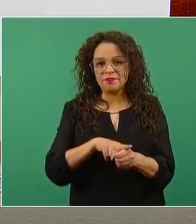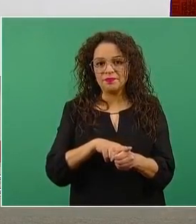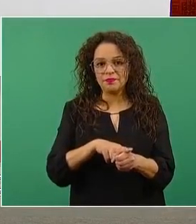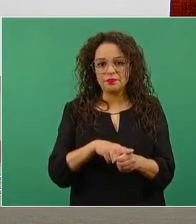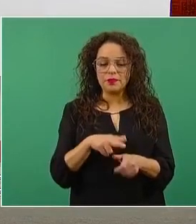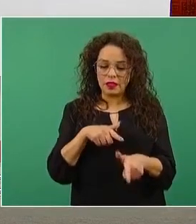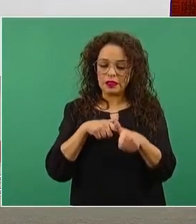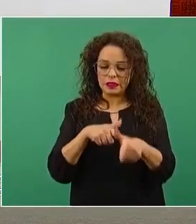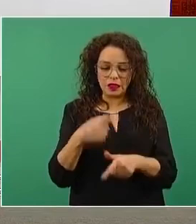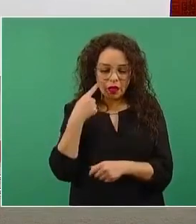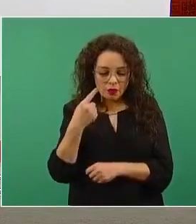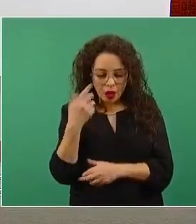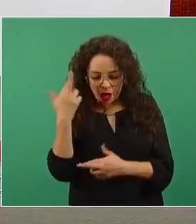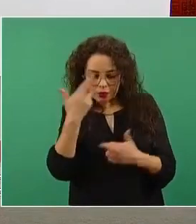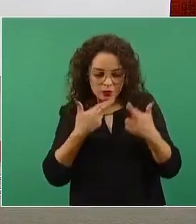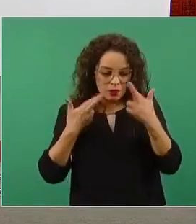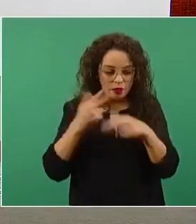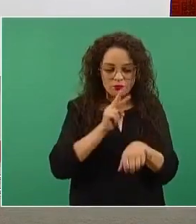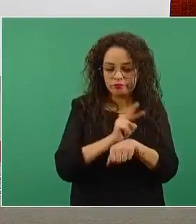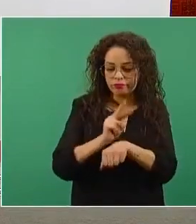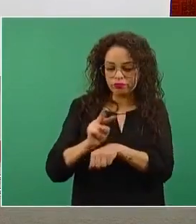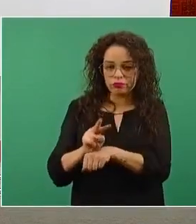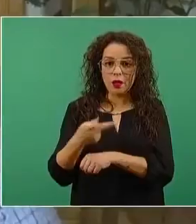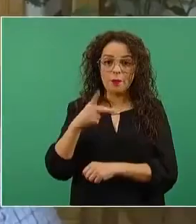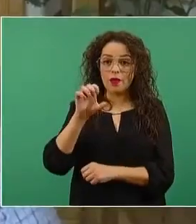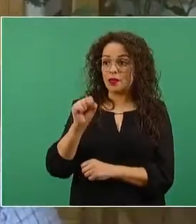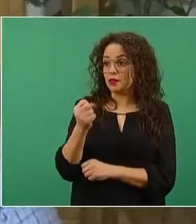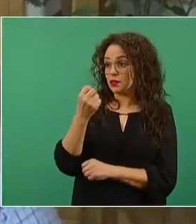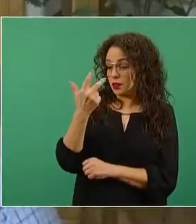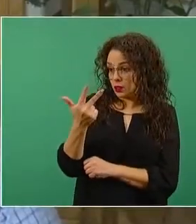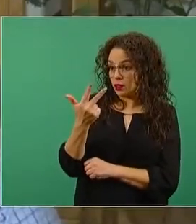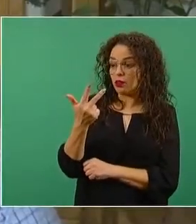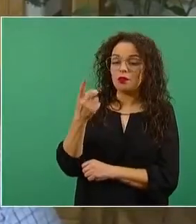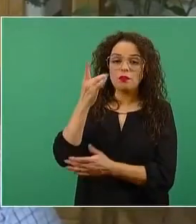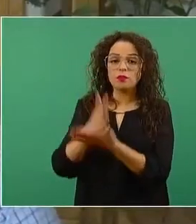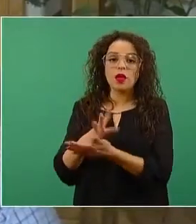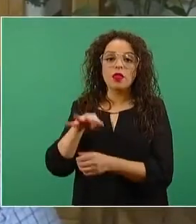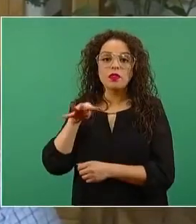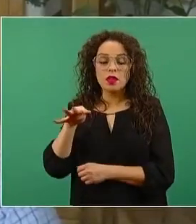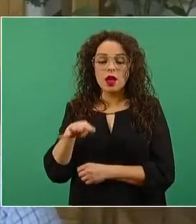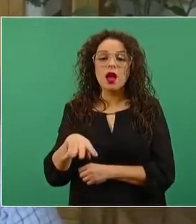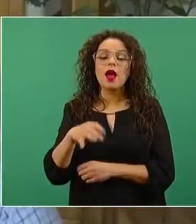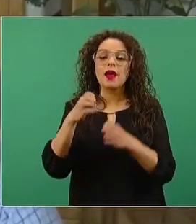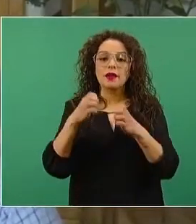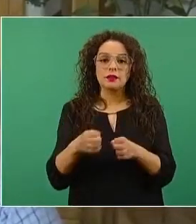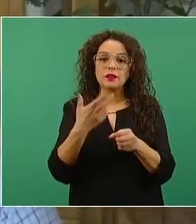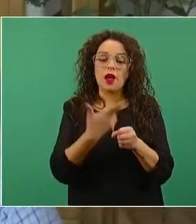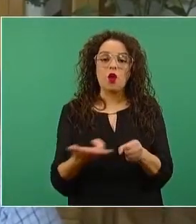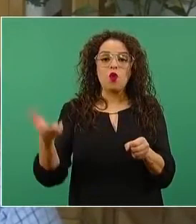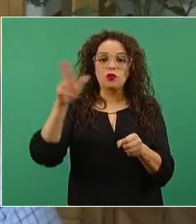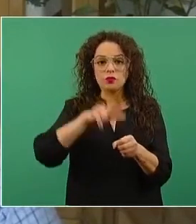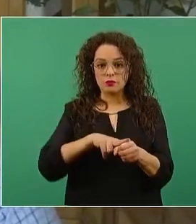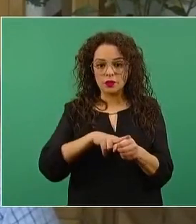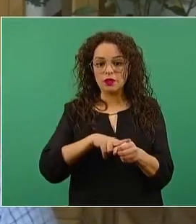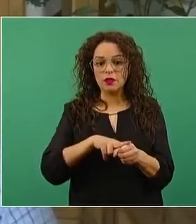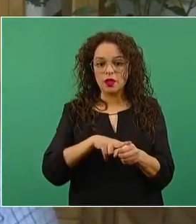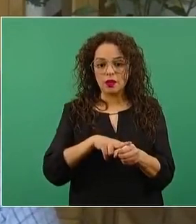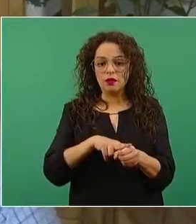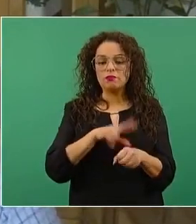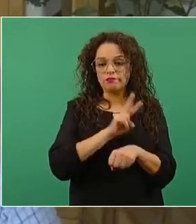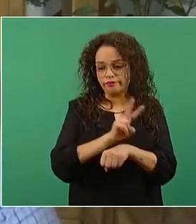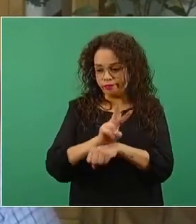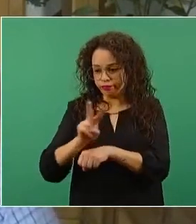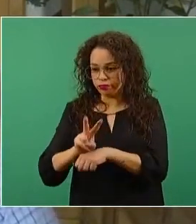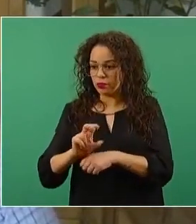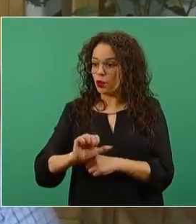de estas 68, solo 19 se encuentran actualmente hospitalizadas y en observación. Las demás todas se